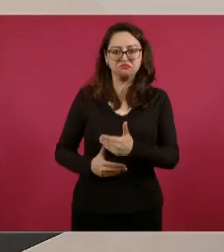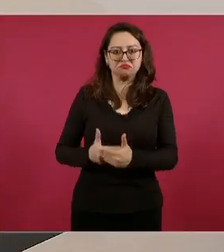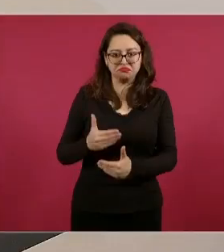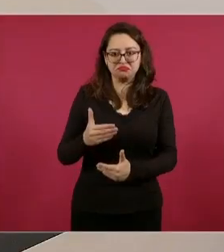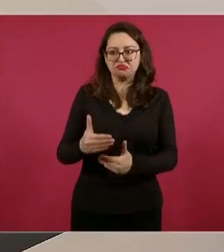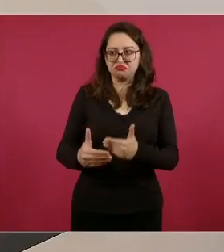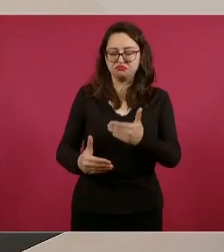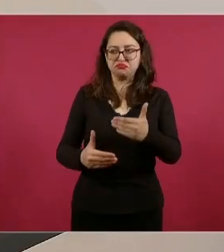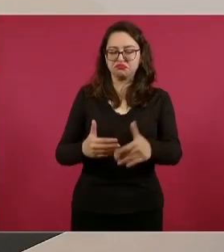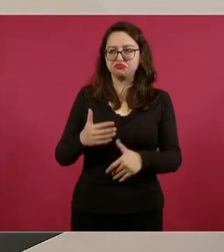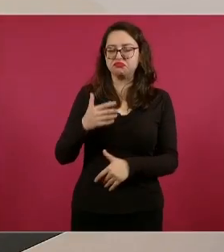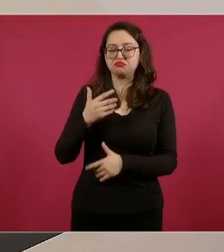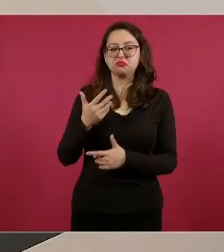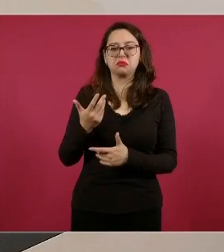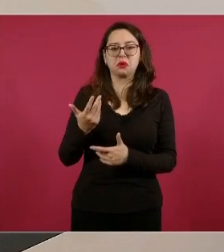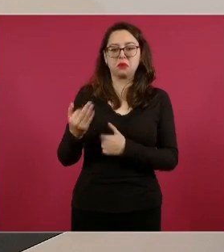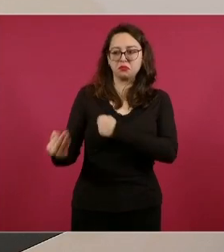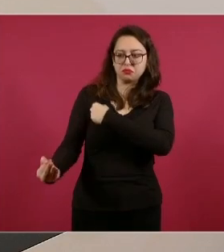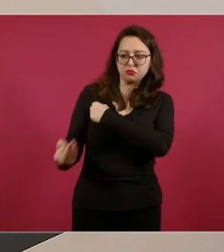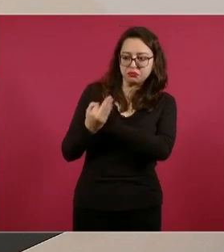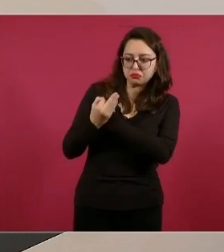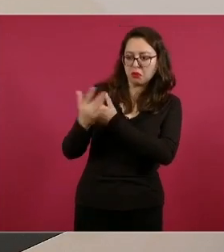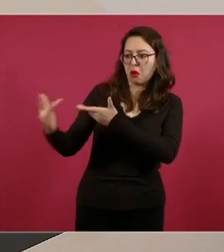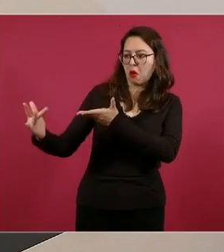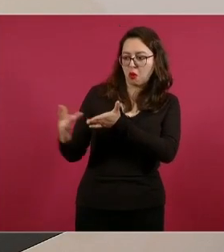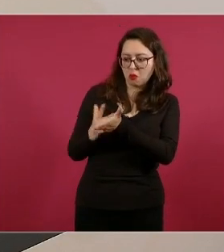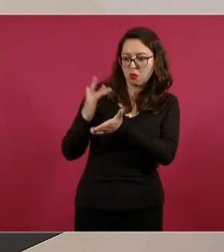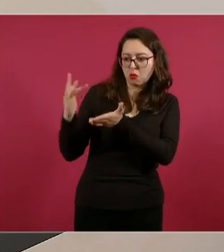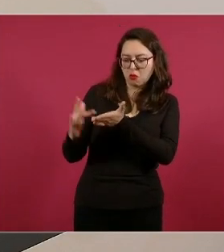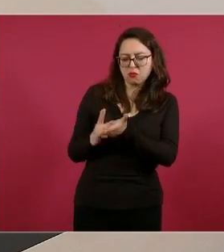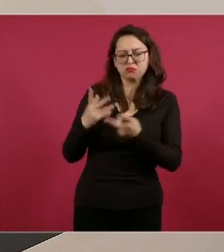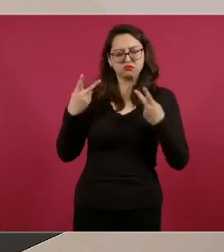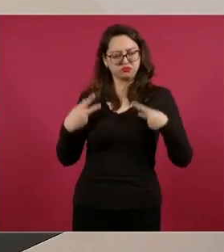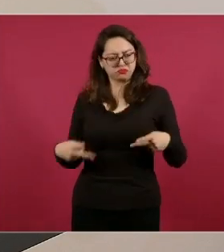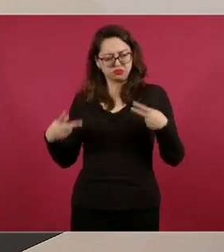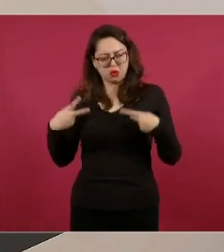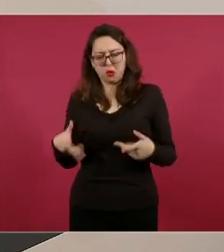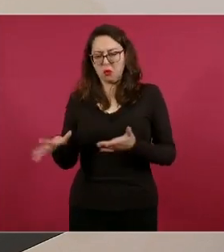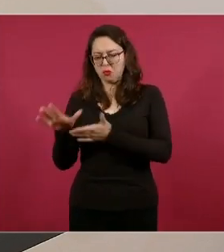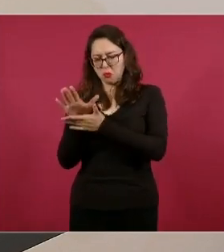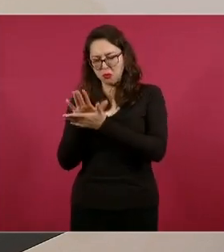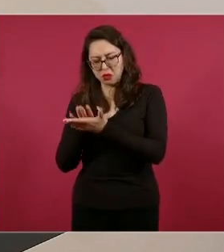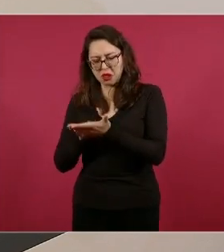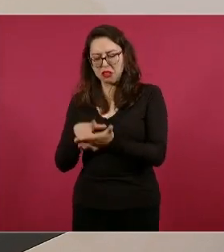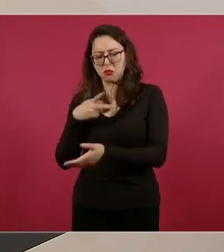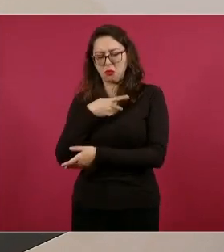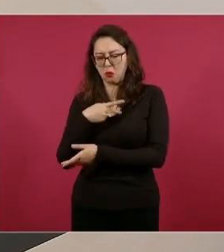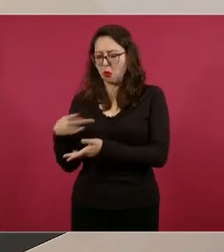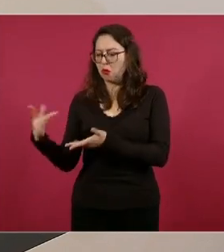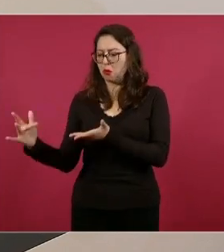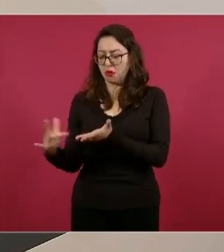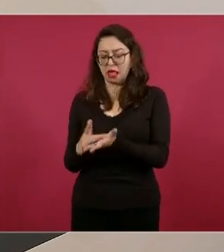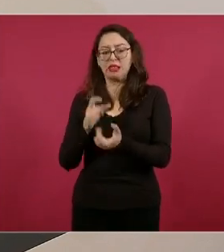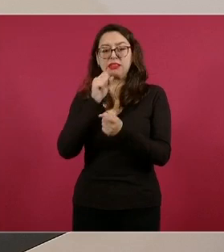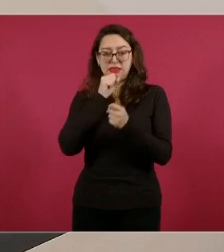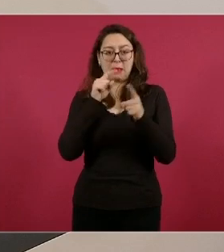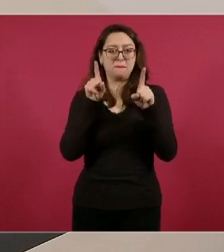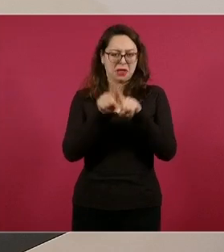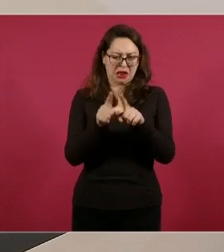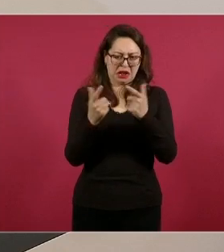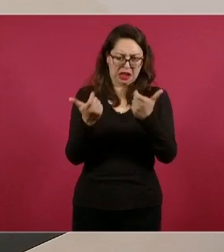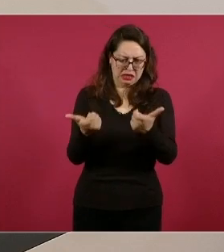de la gente más humilde, también mucho apoyo de las clases